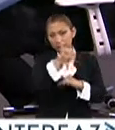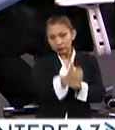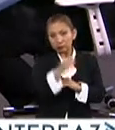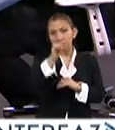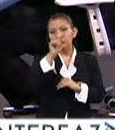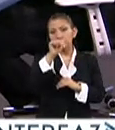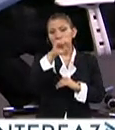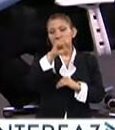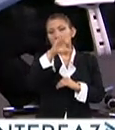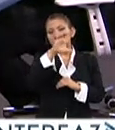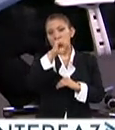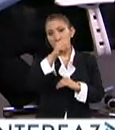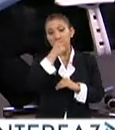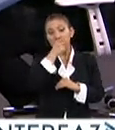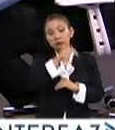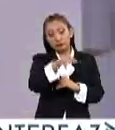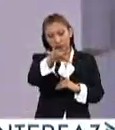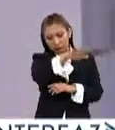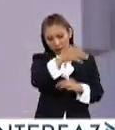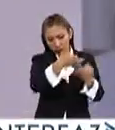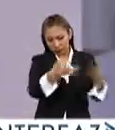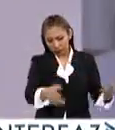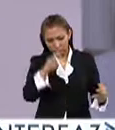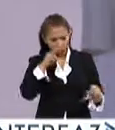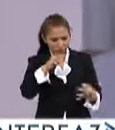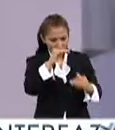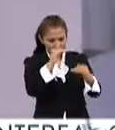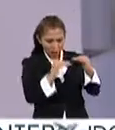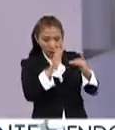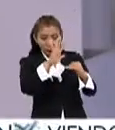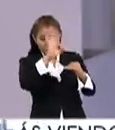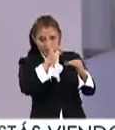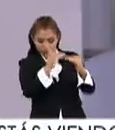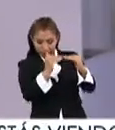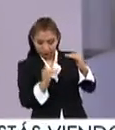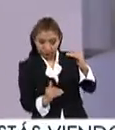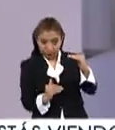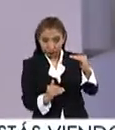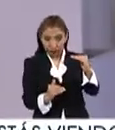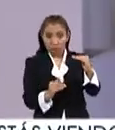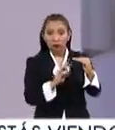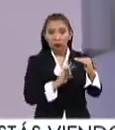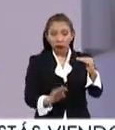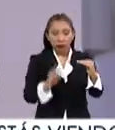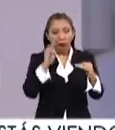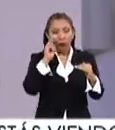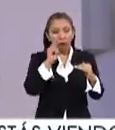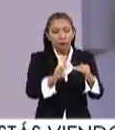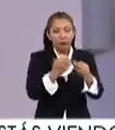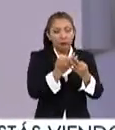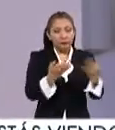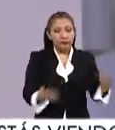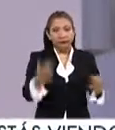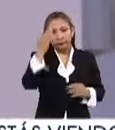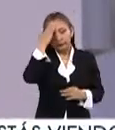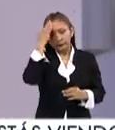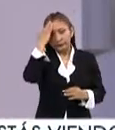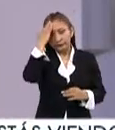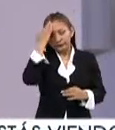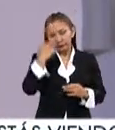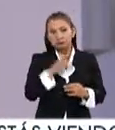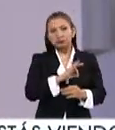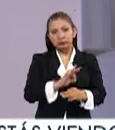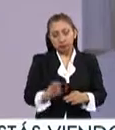de la UNESCO que avala que un territorio que está por debajo del 5% puede ser ya considerado un territorio como libre de